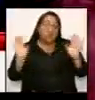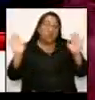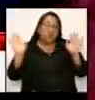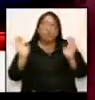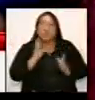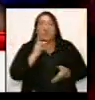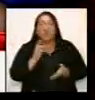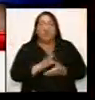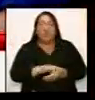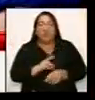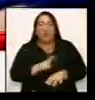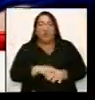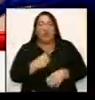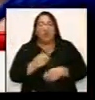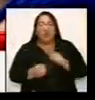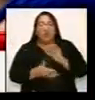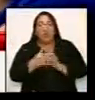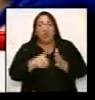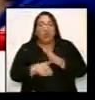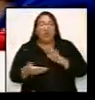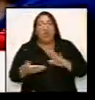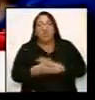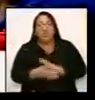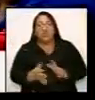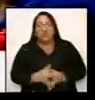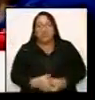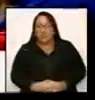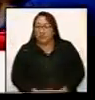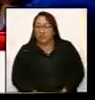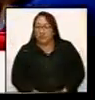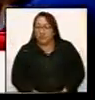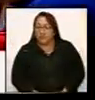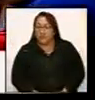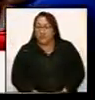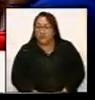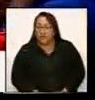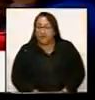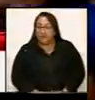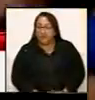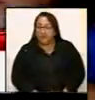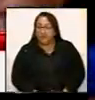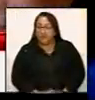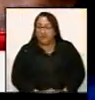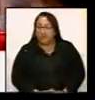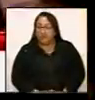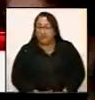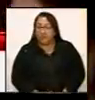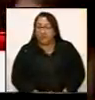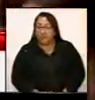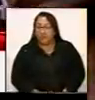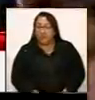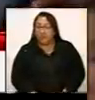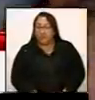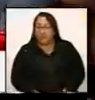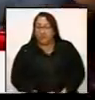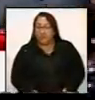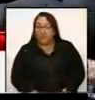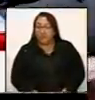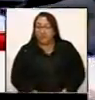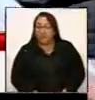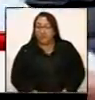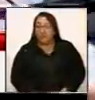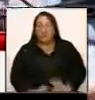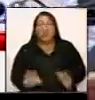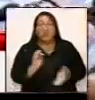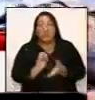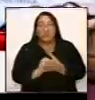ningún inconveniente para que pueda ser mandado al archivo. Muchas gracias. ¿Algún otro congresista? Congresista... No estoy. Ok, perfecto. No ha habido ningún